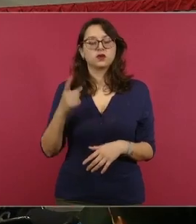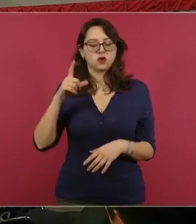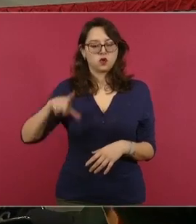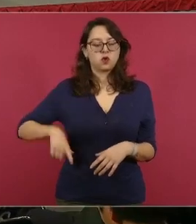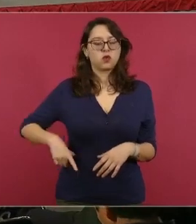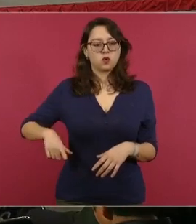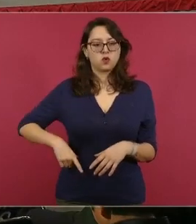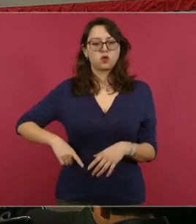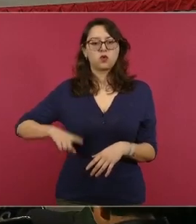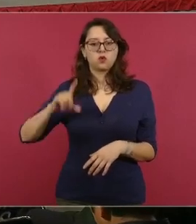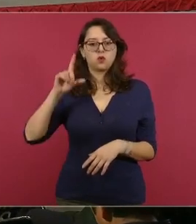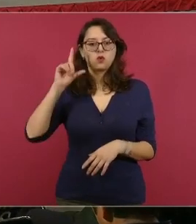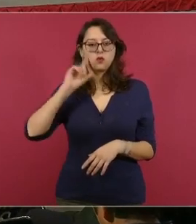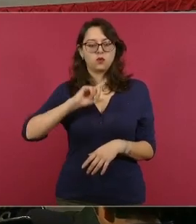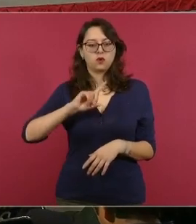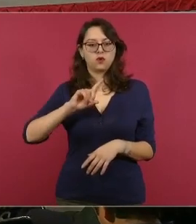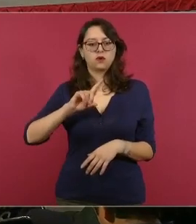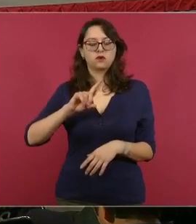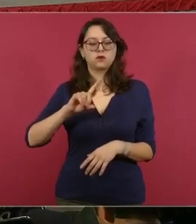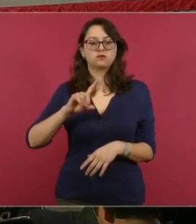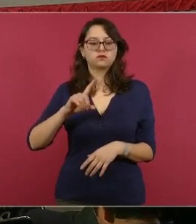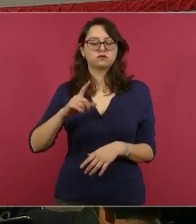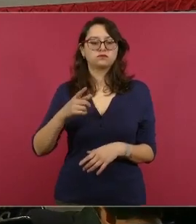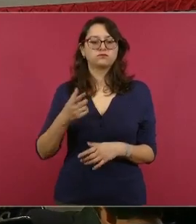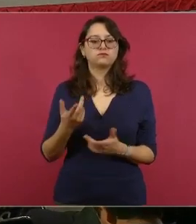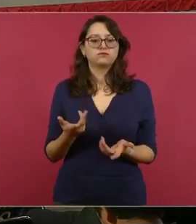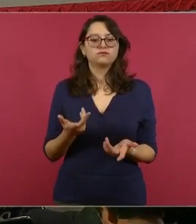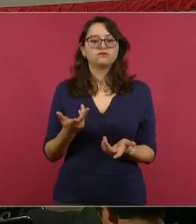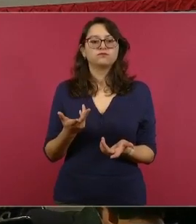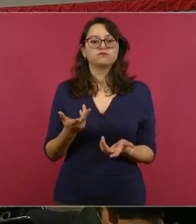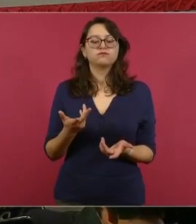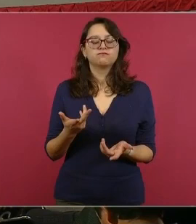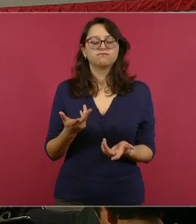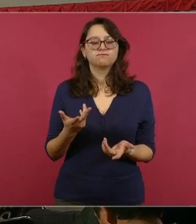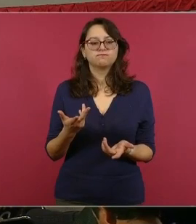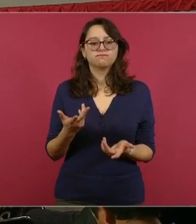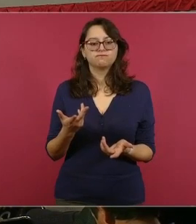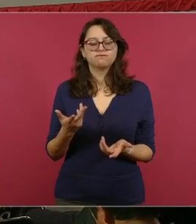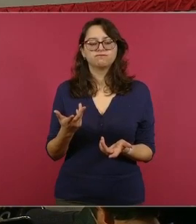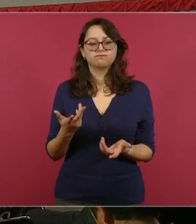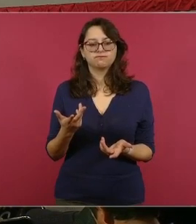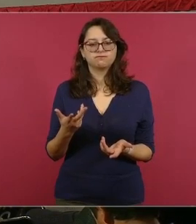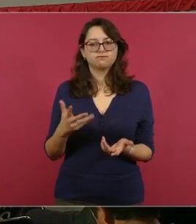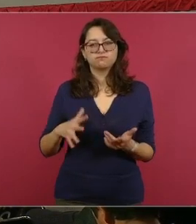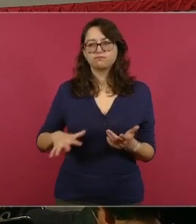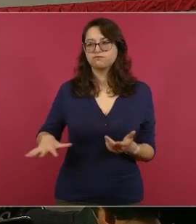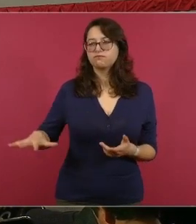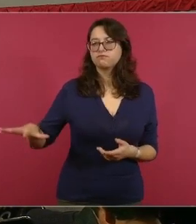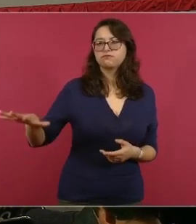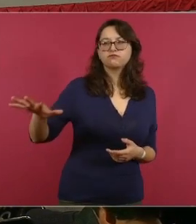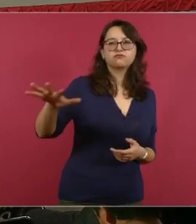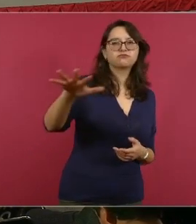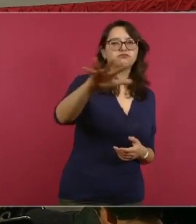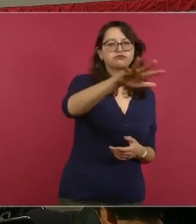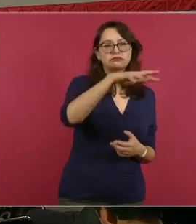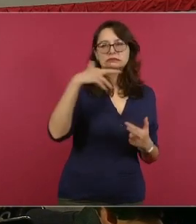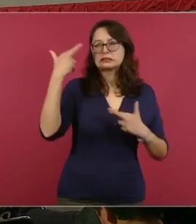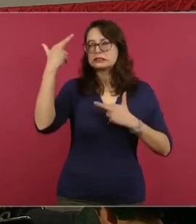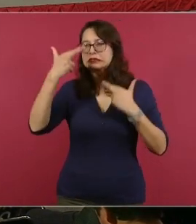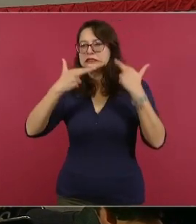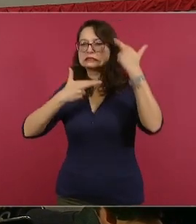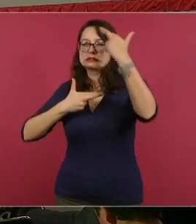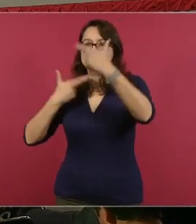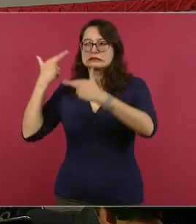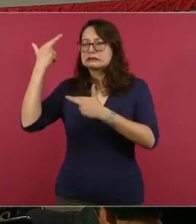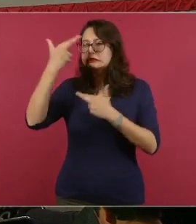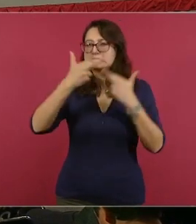Guerrero. Estamos haciendo una evaluación de los